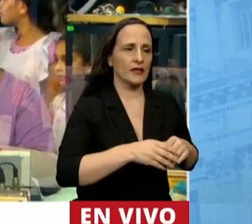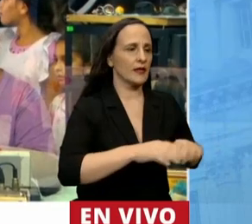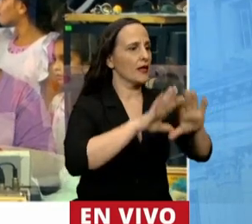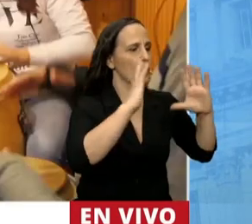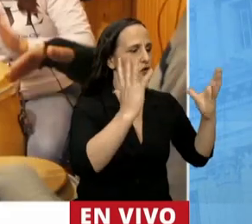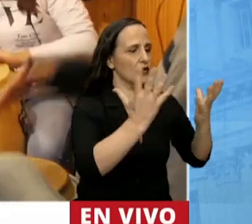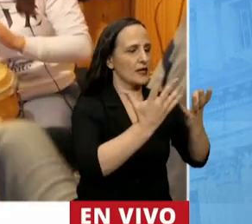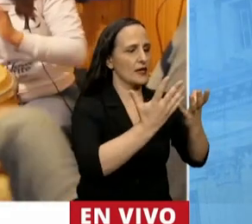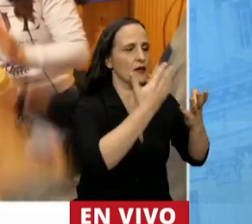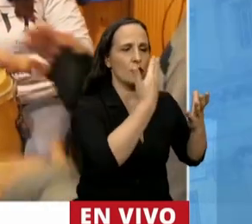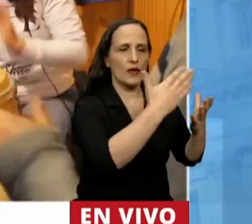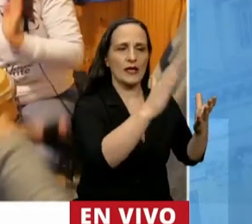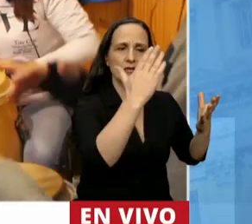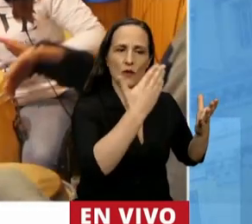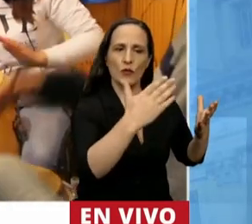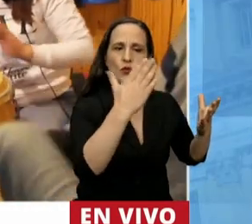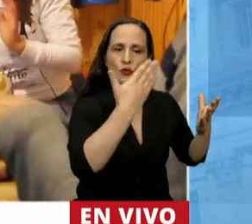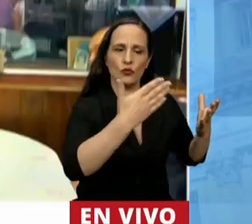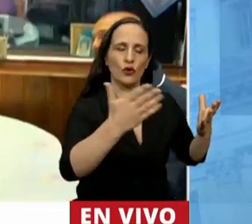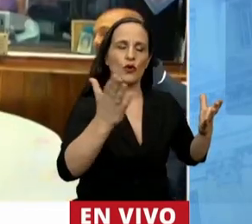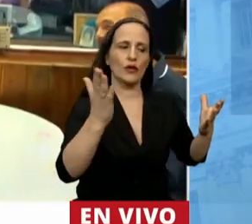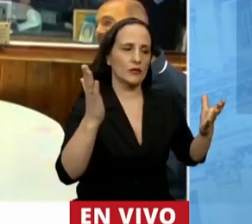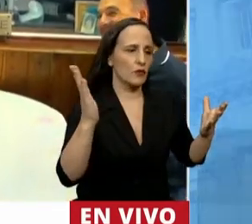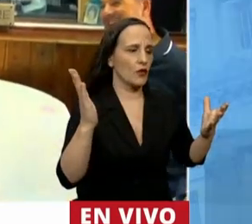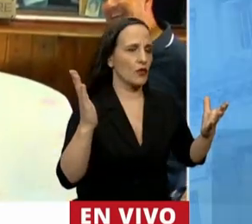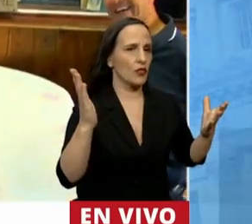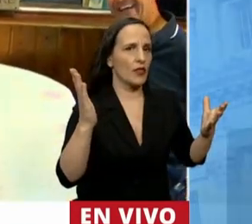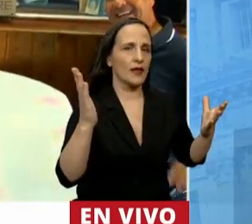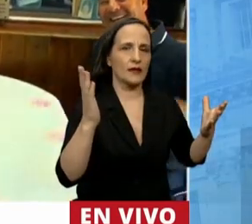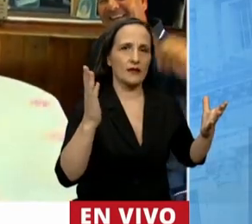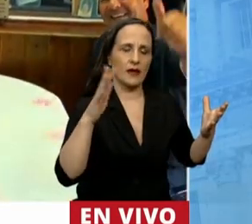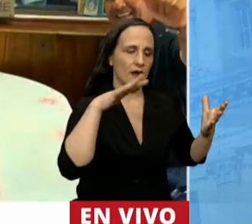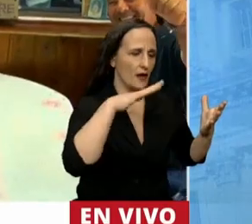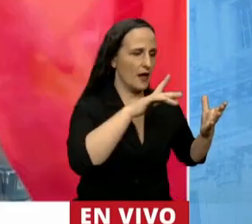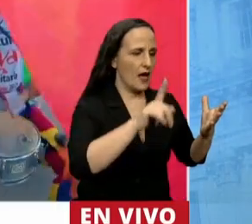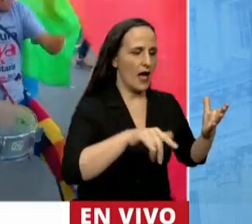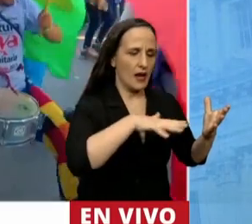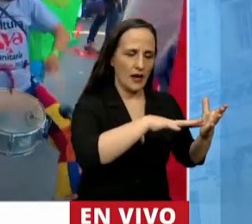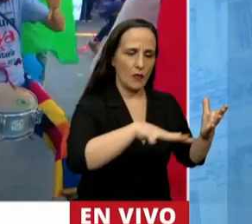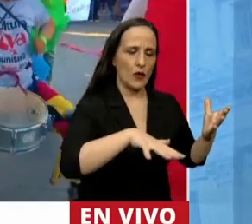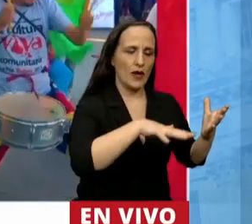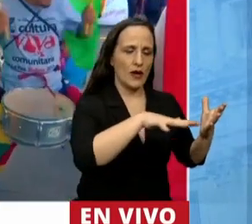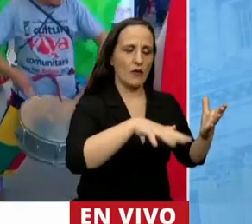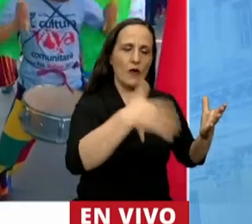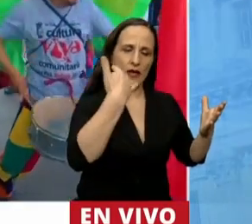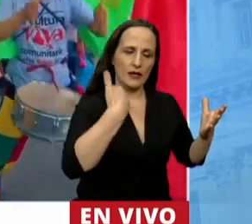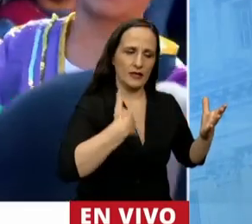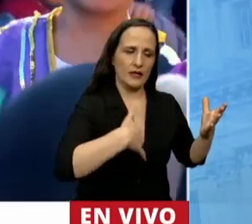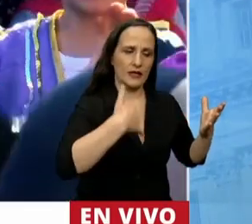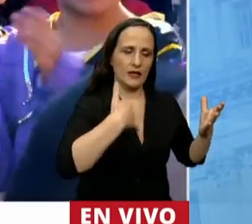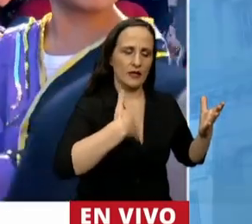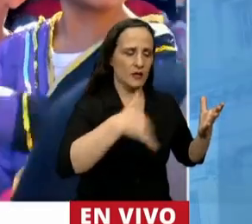y los libres del mundo responde salgan fuera